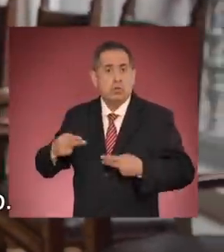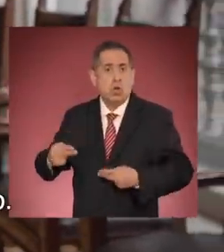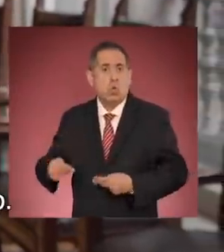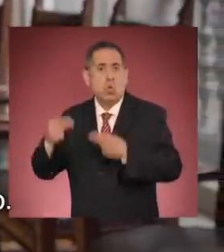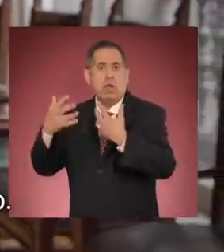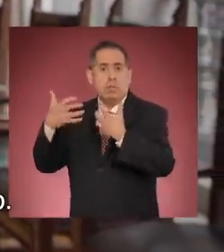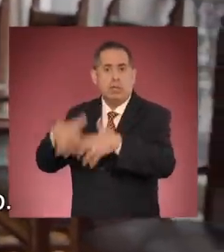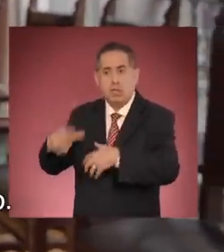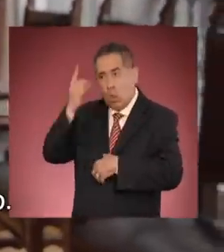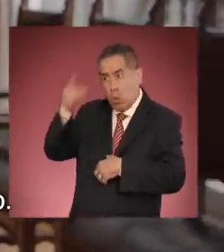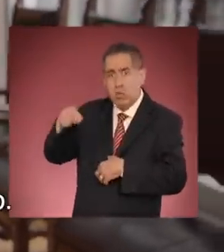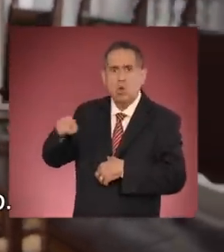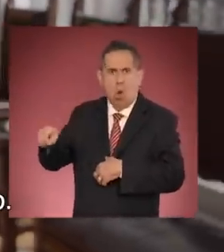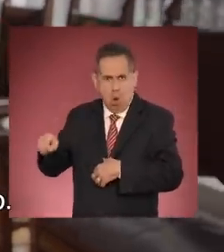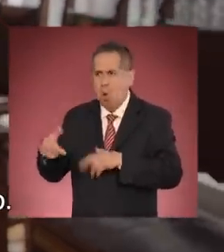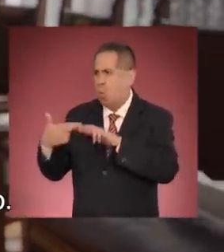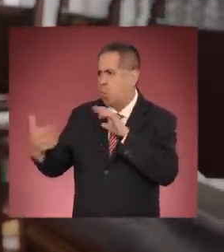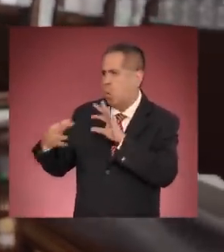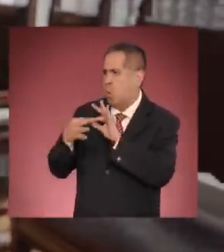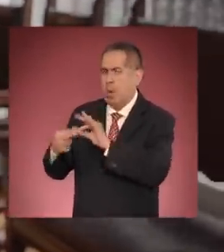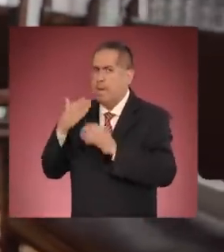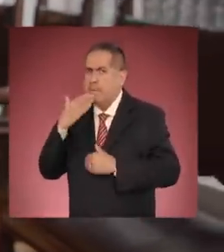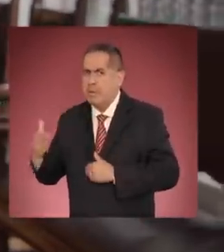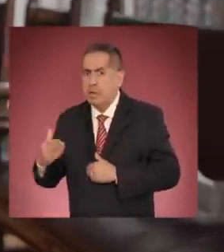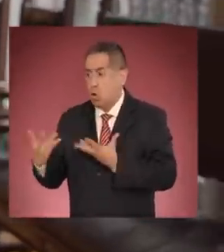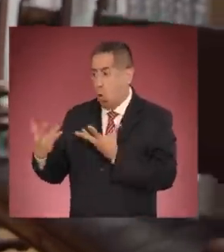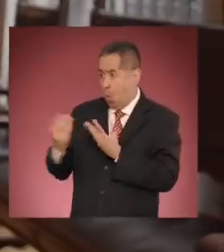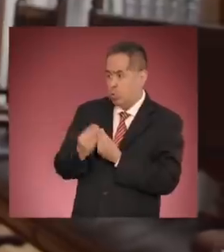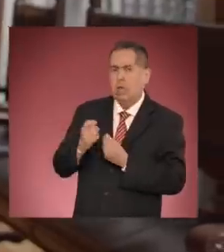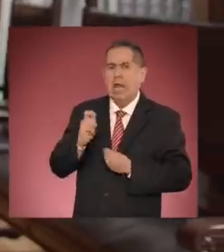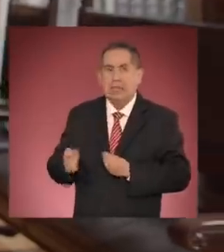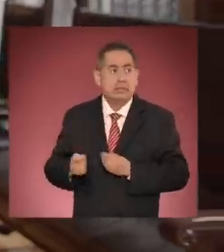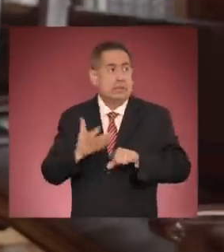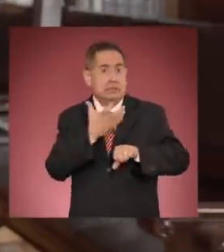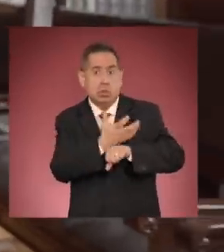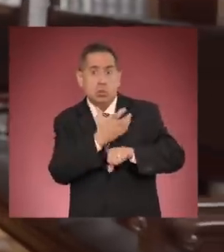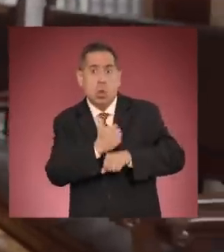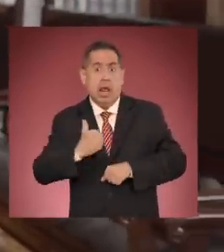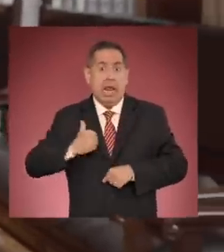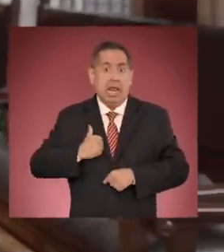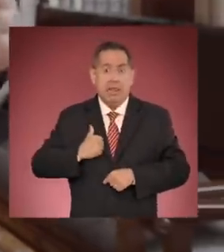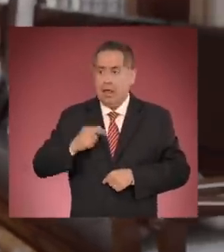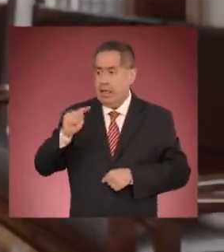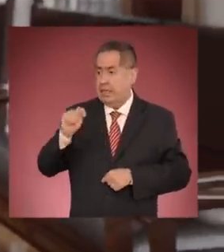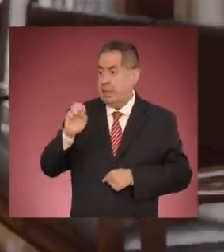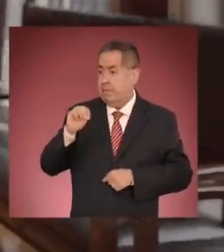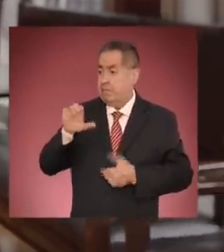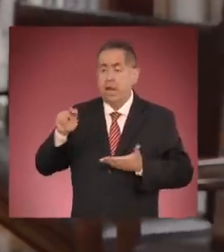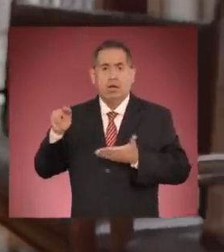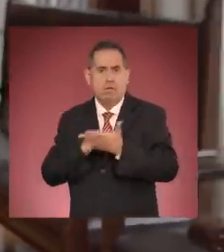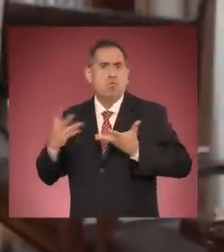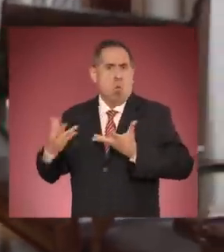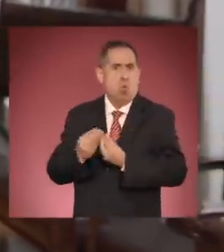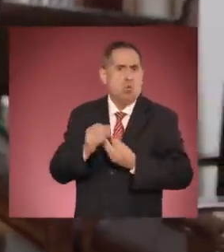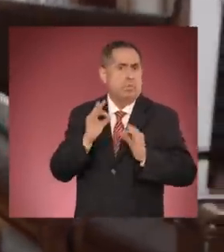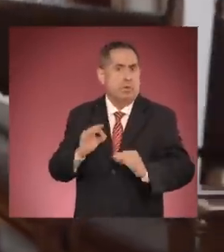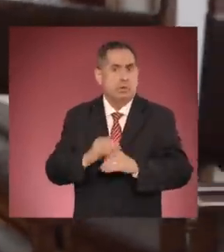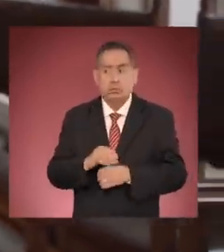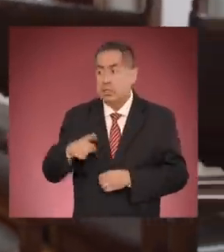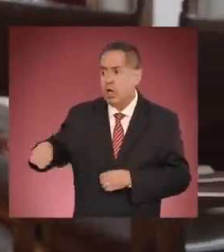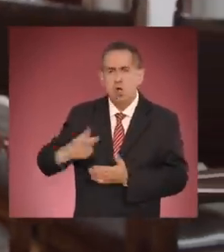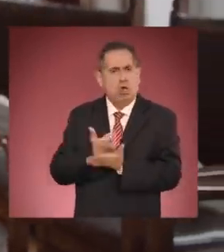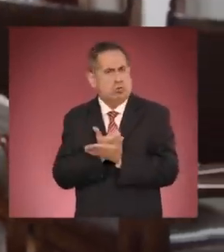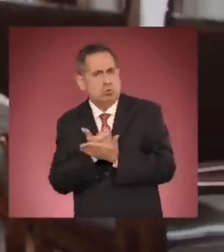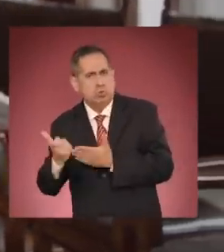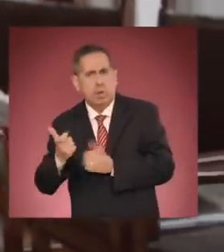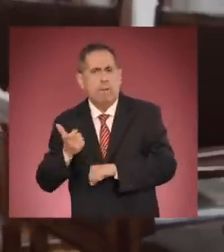relación con los empresarios de México. Conseguimos juntos el nuevo tratado con Estados Unidos y con Canadá. También